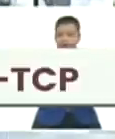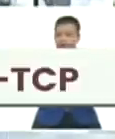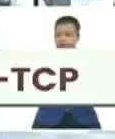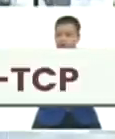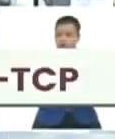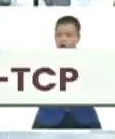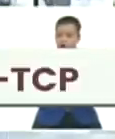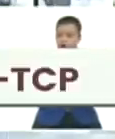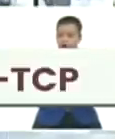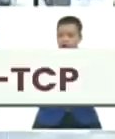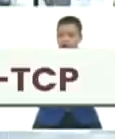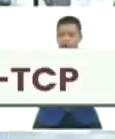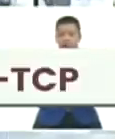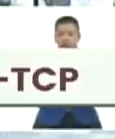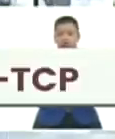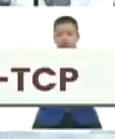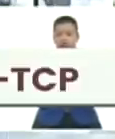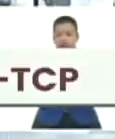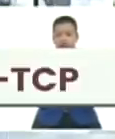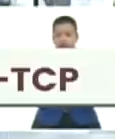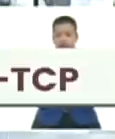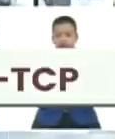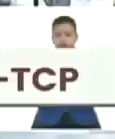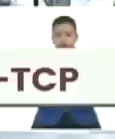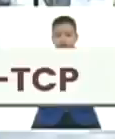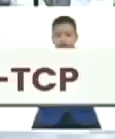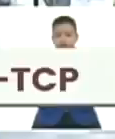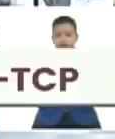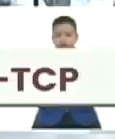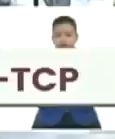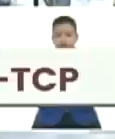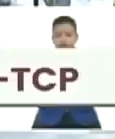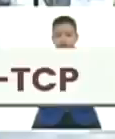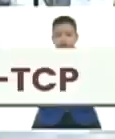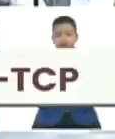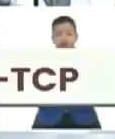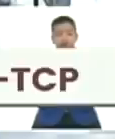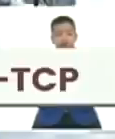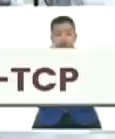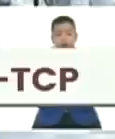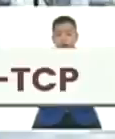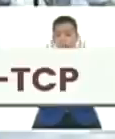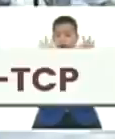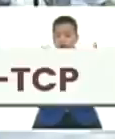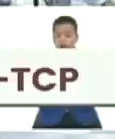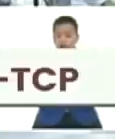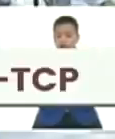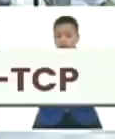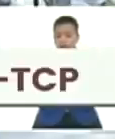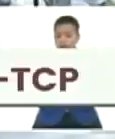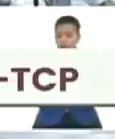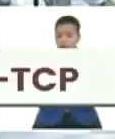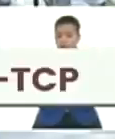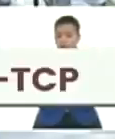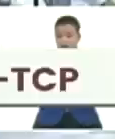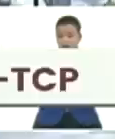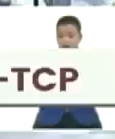Lo que se está viviendo en la zona oriental de Europa,